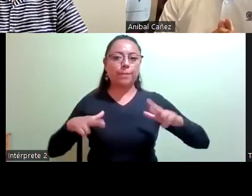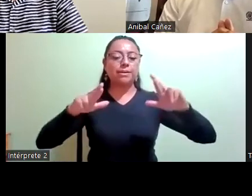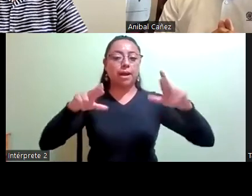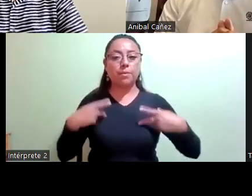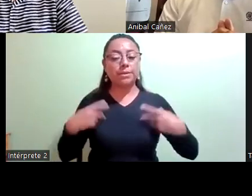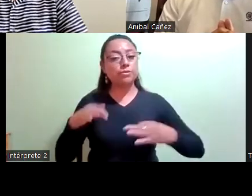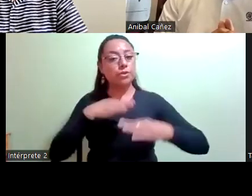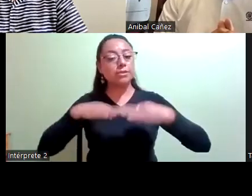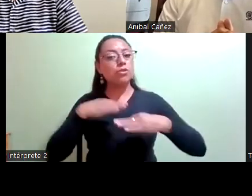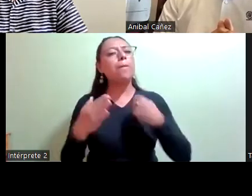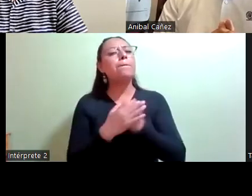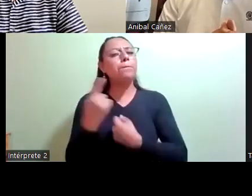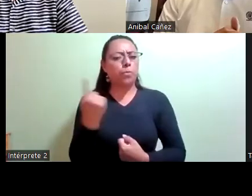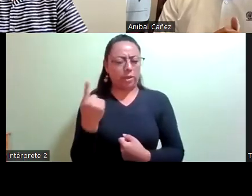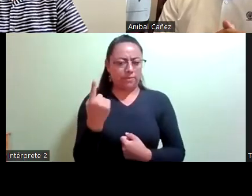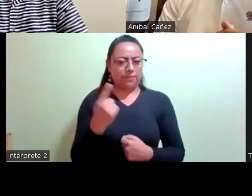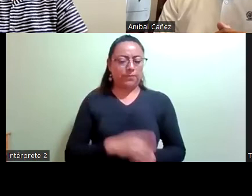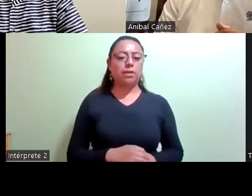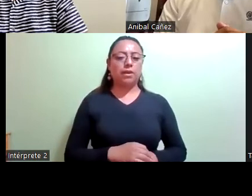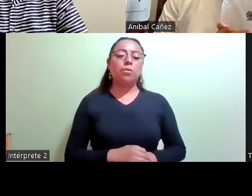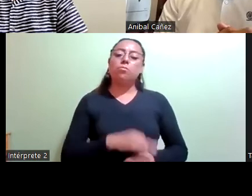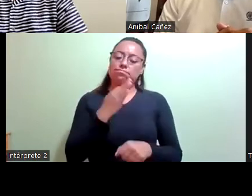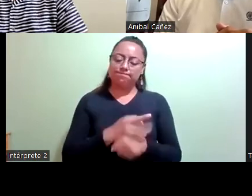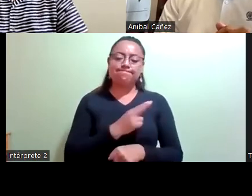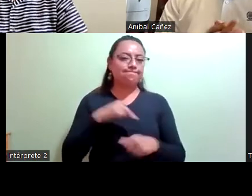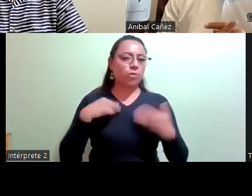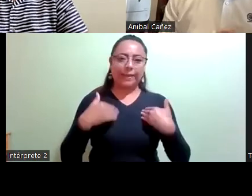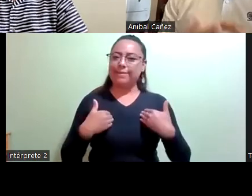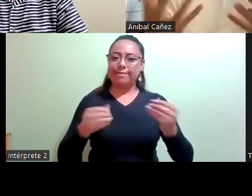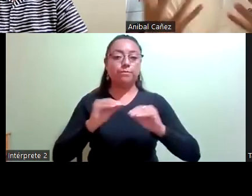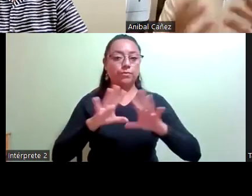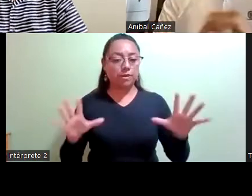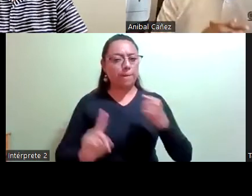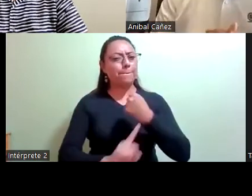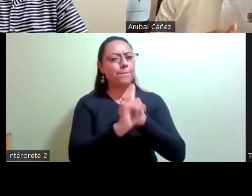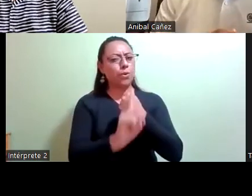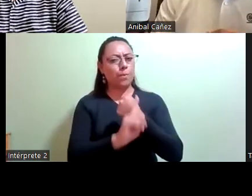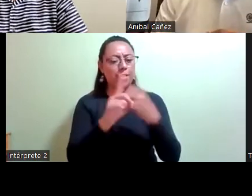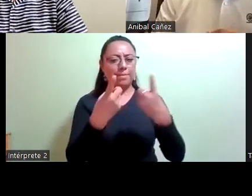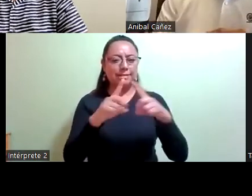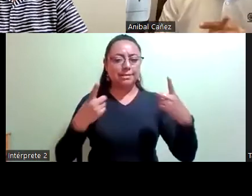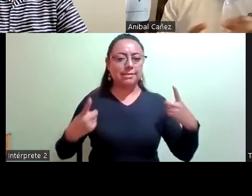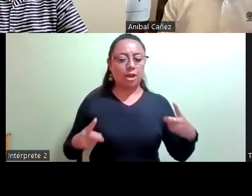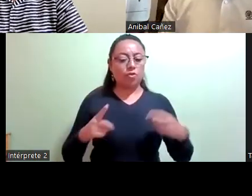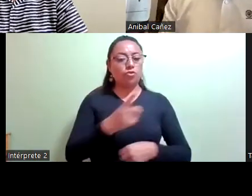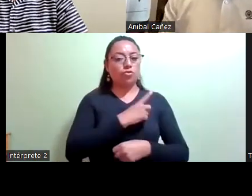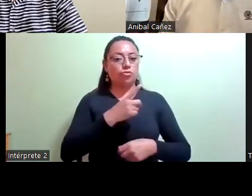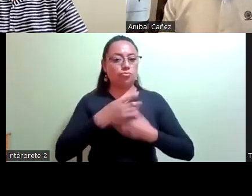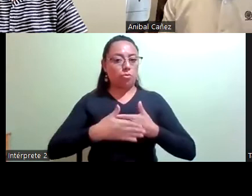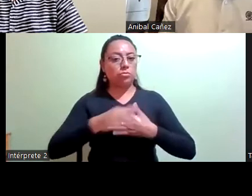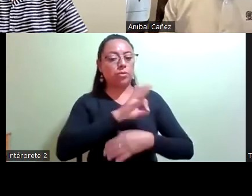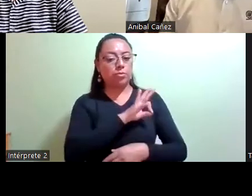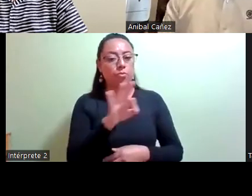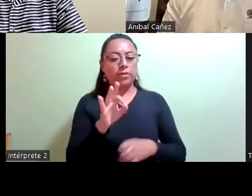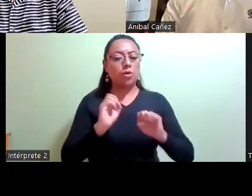los problemas del desarrollo sostenible o las áreas de oportunidad que acompañan el desarrollo sostenible